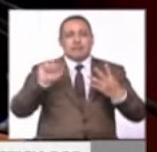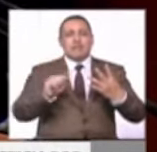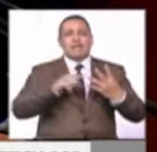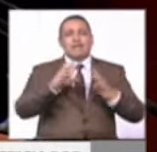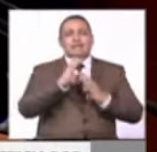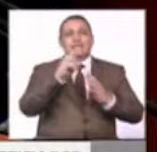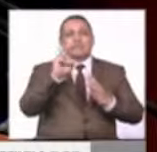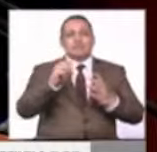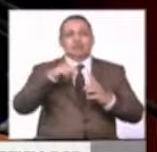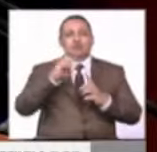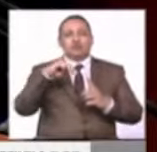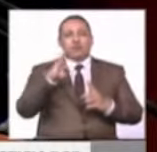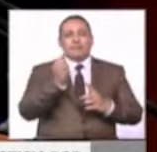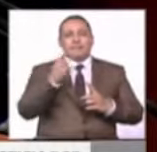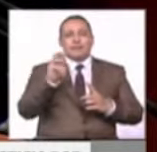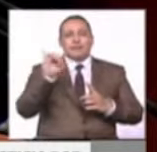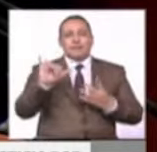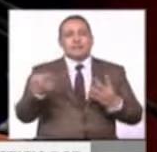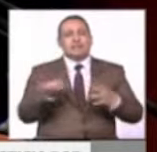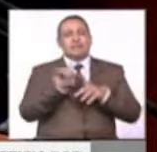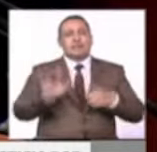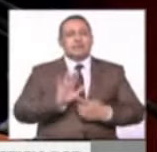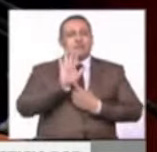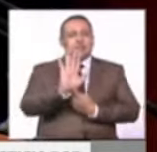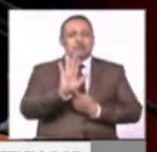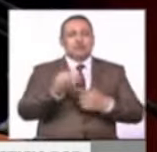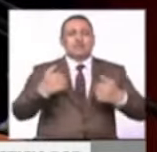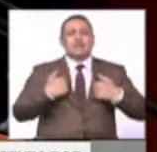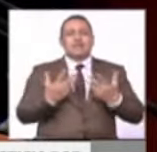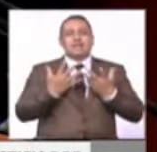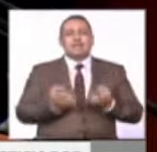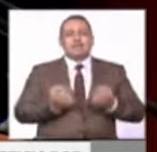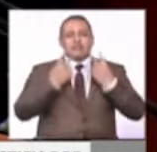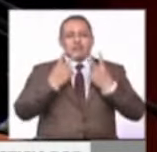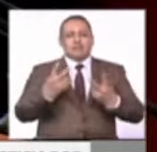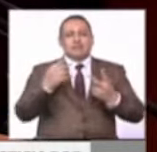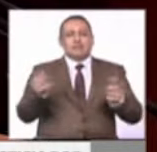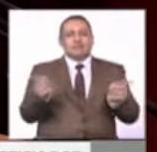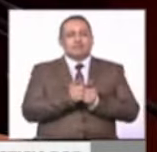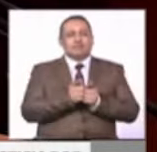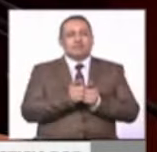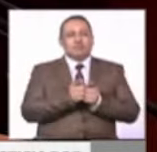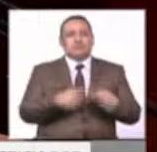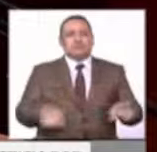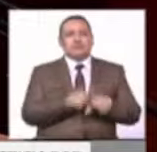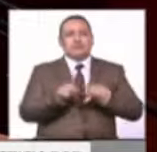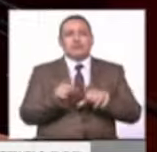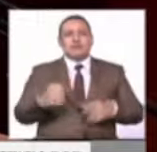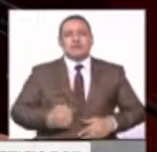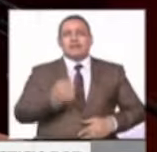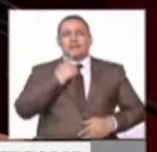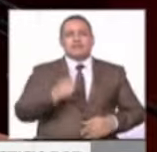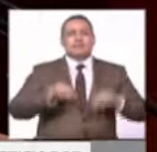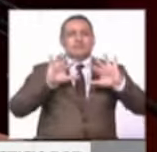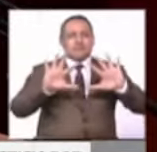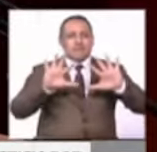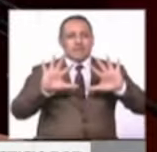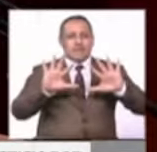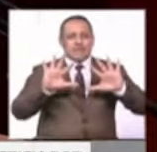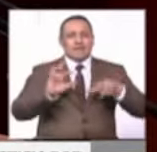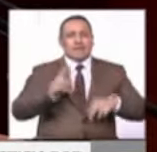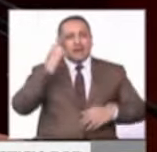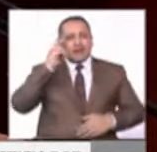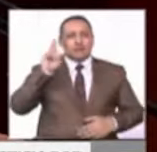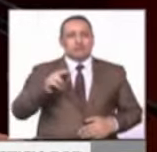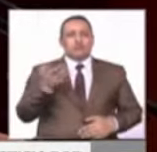Guillermo tonberry y esta presentación lo que trata de sintetizar son 10 10